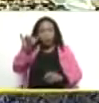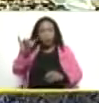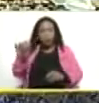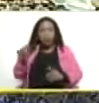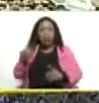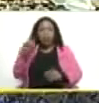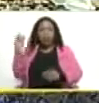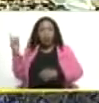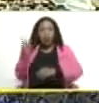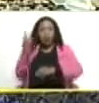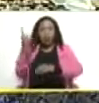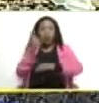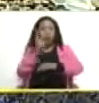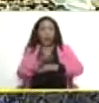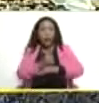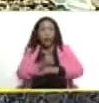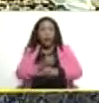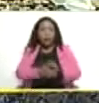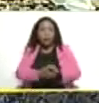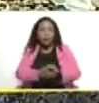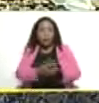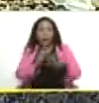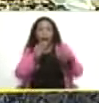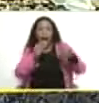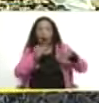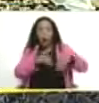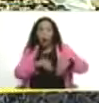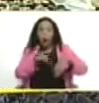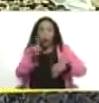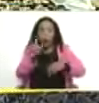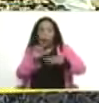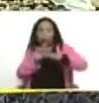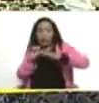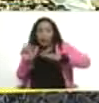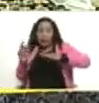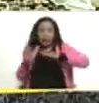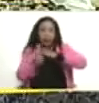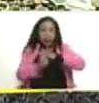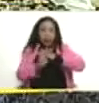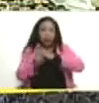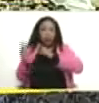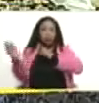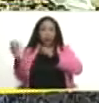reunión. Se llaman acuerdos de Arguil por el diálogo y la paz.